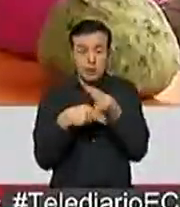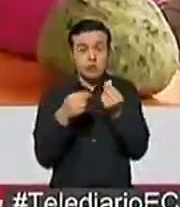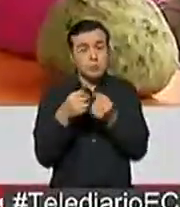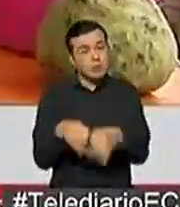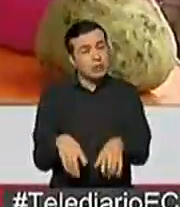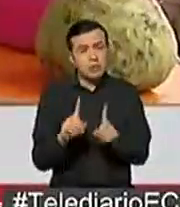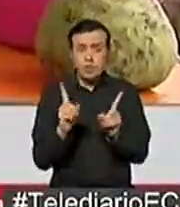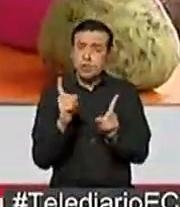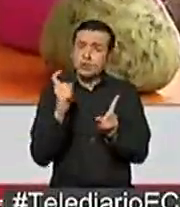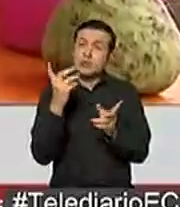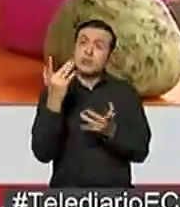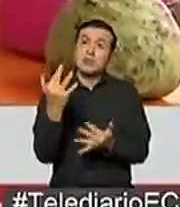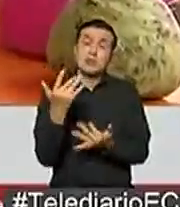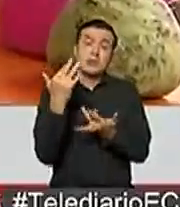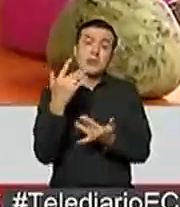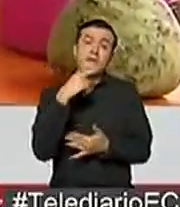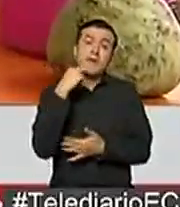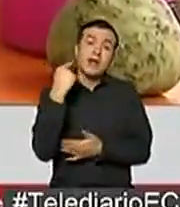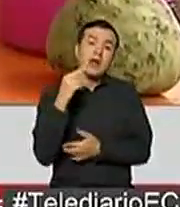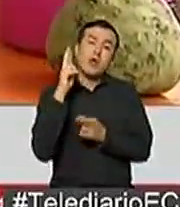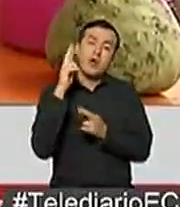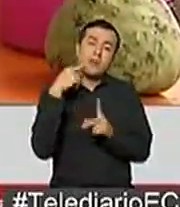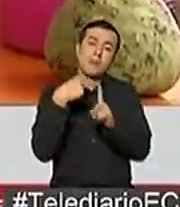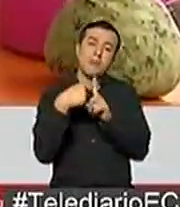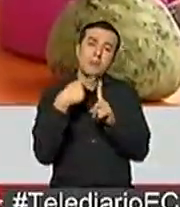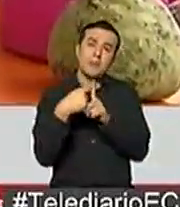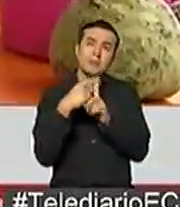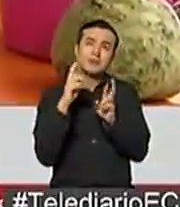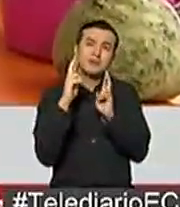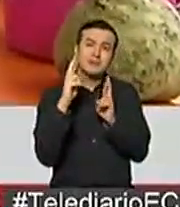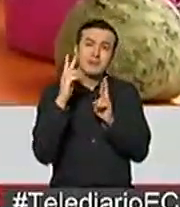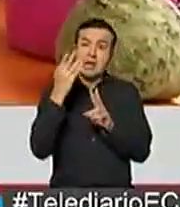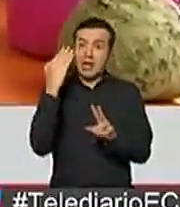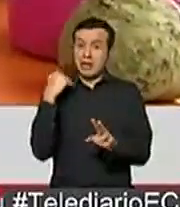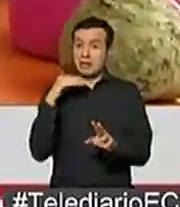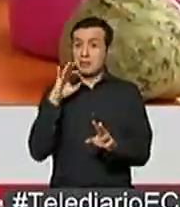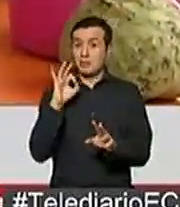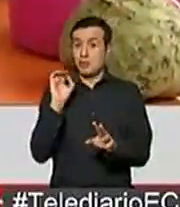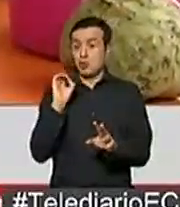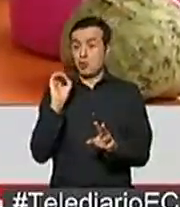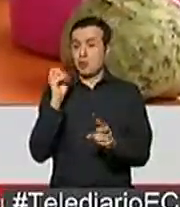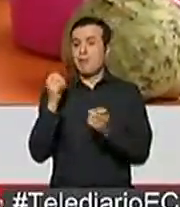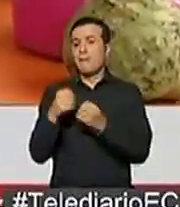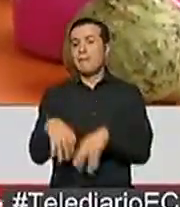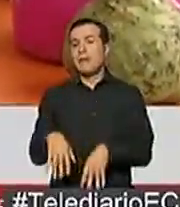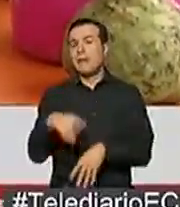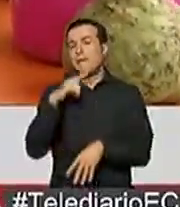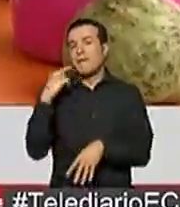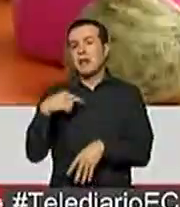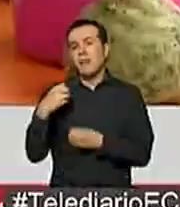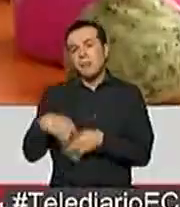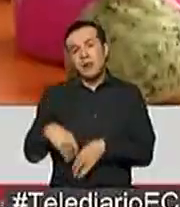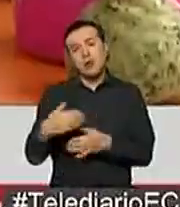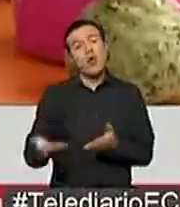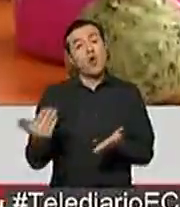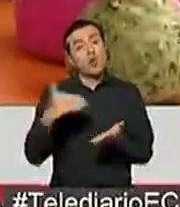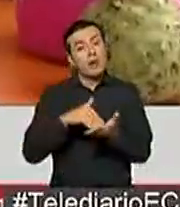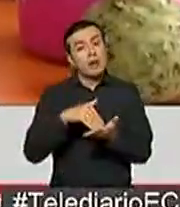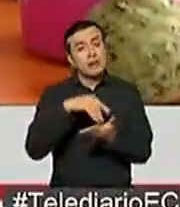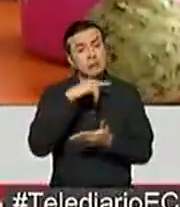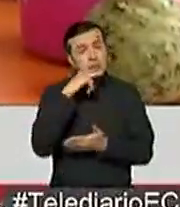si estamos esperando ojalá sea bueno porque igual esperábamos el otro pero ahora ya vimos los resultados que pasó ojalá